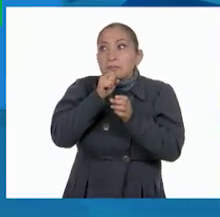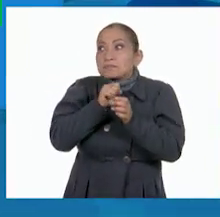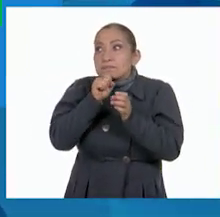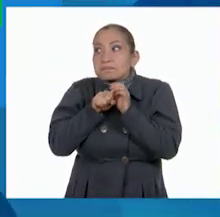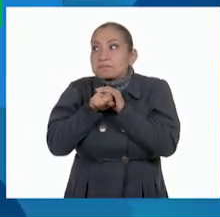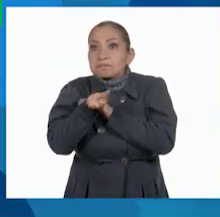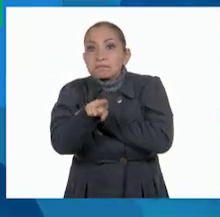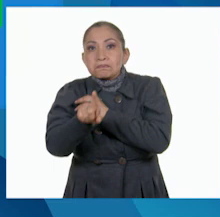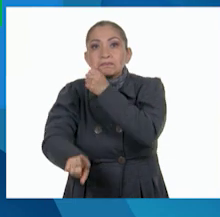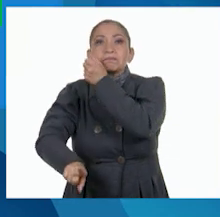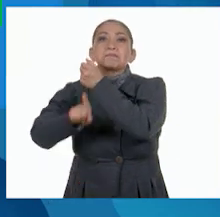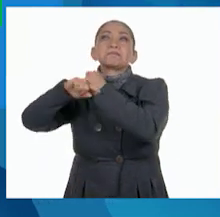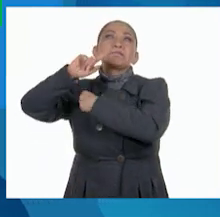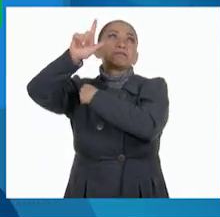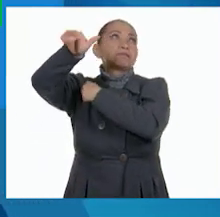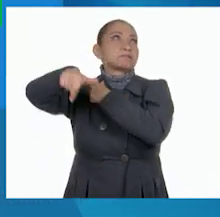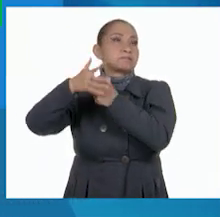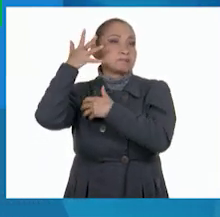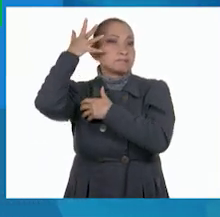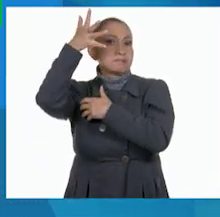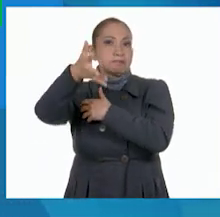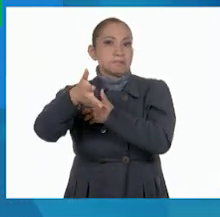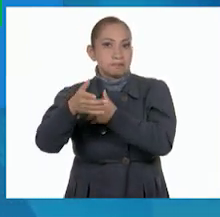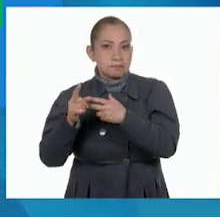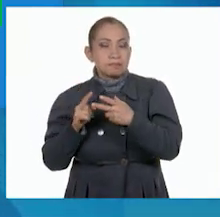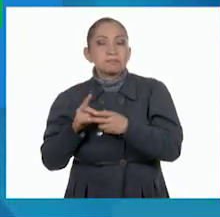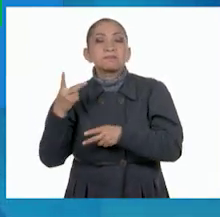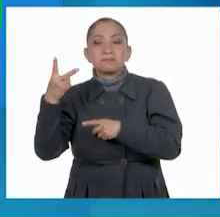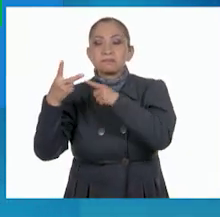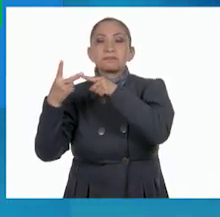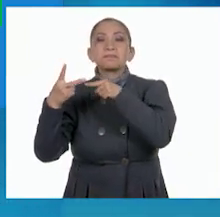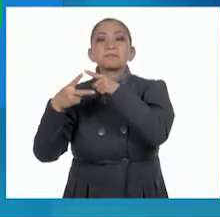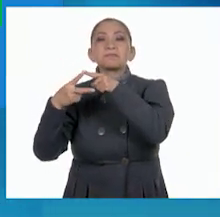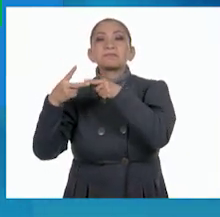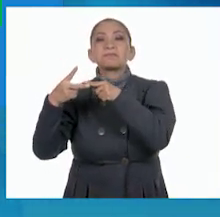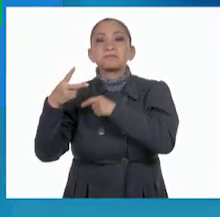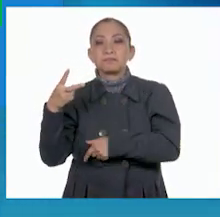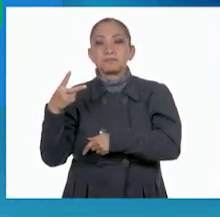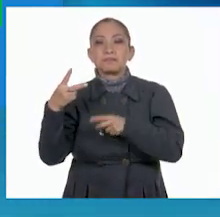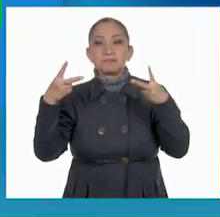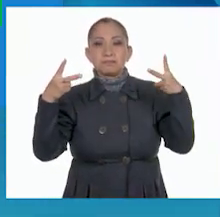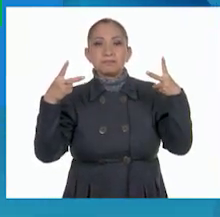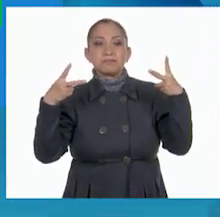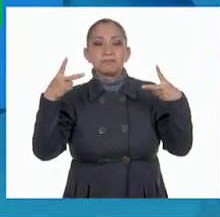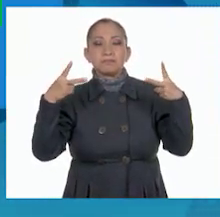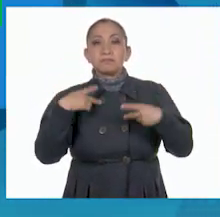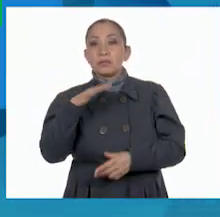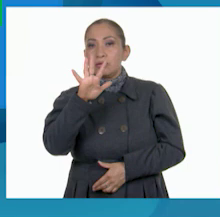no meternos en problemas. A ver, les vamos a dar